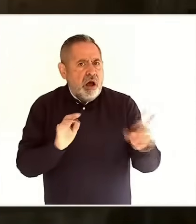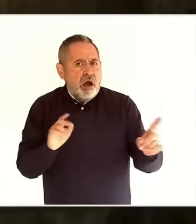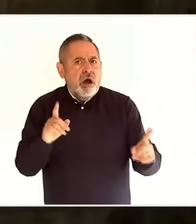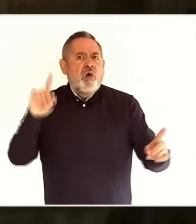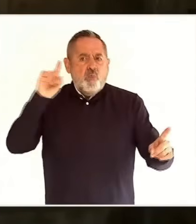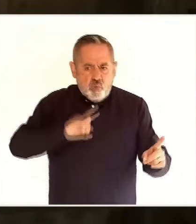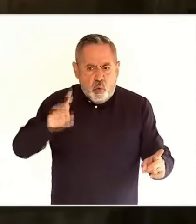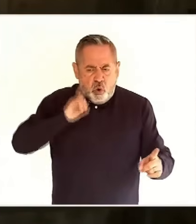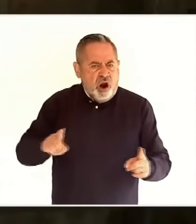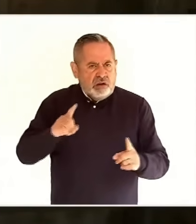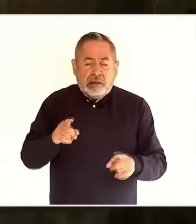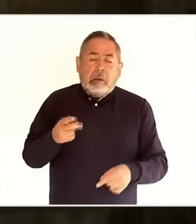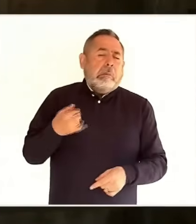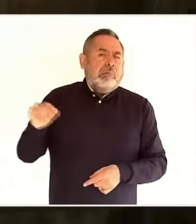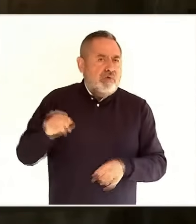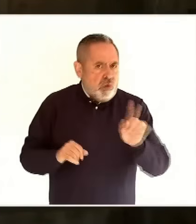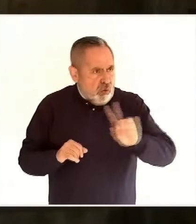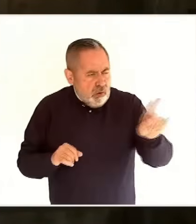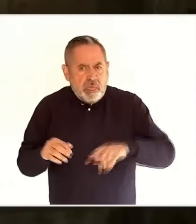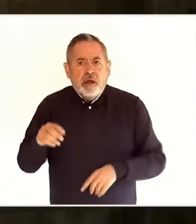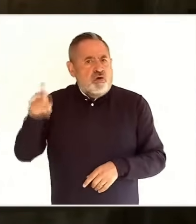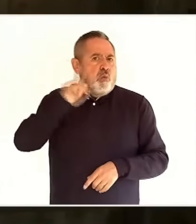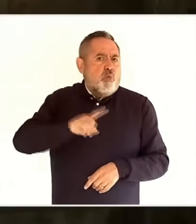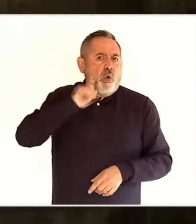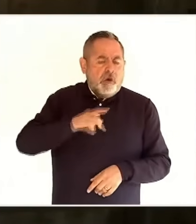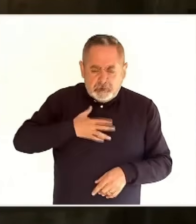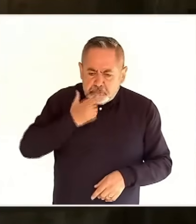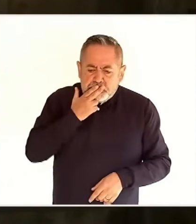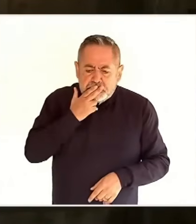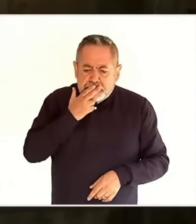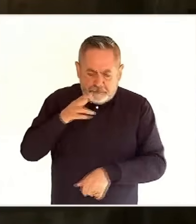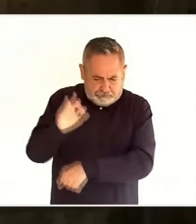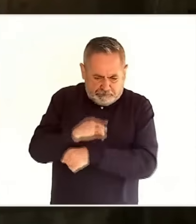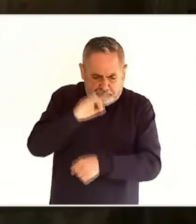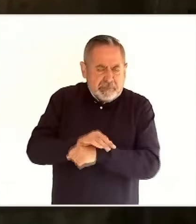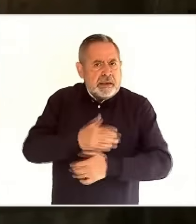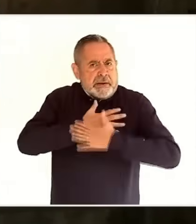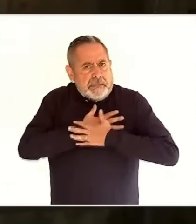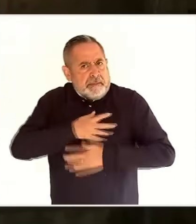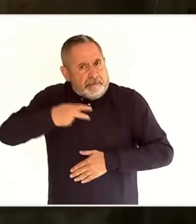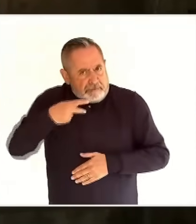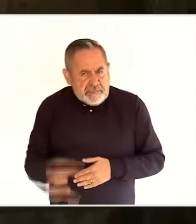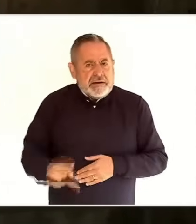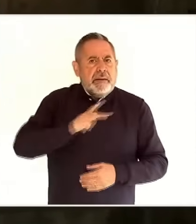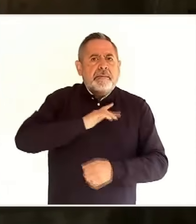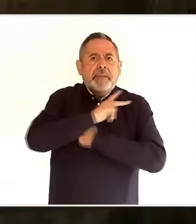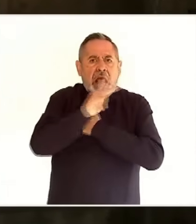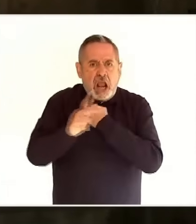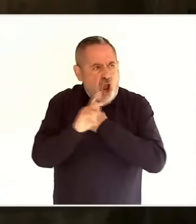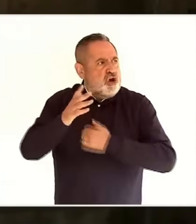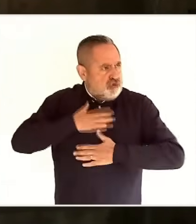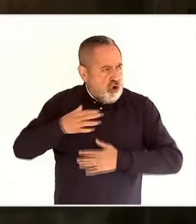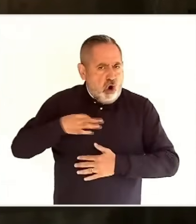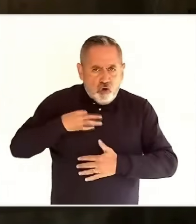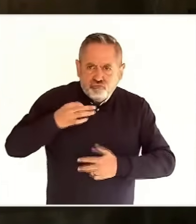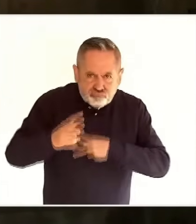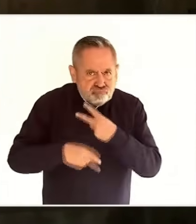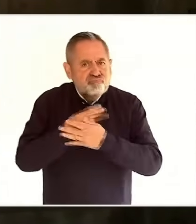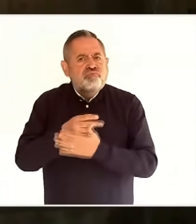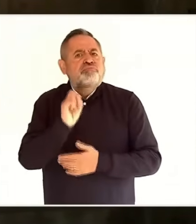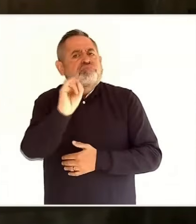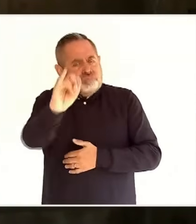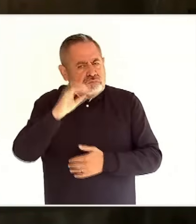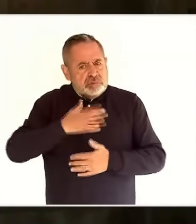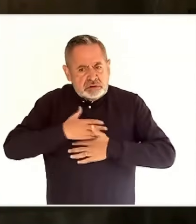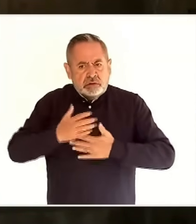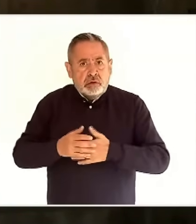ni ridículo el que una mujer ame a su patria y le preste los servicios que pueda, para que a esto se les dé